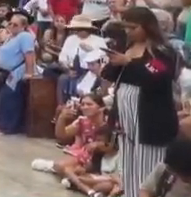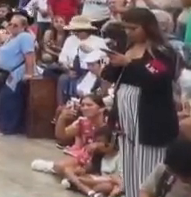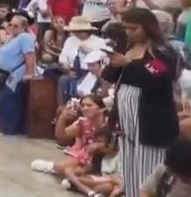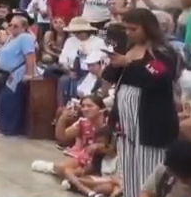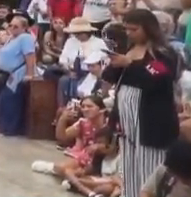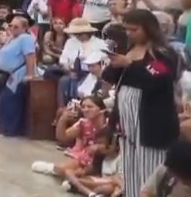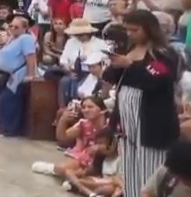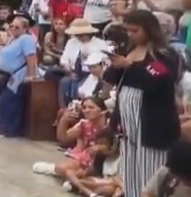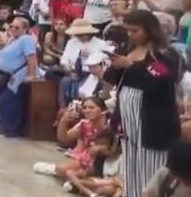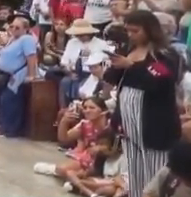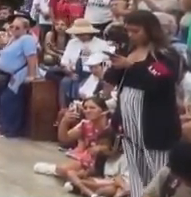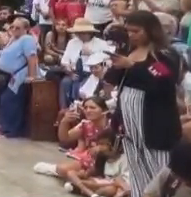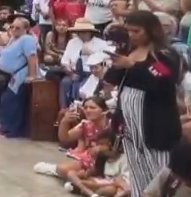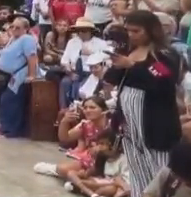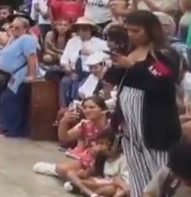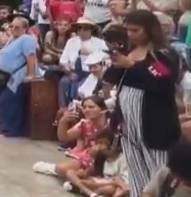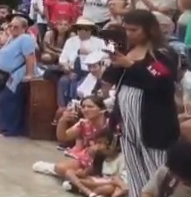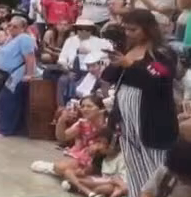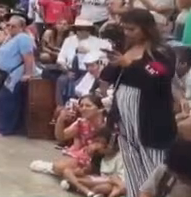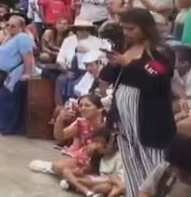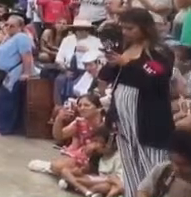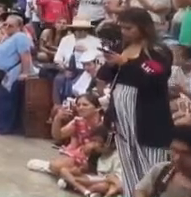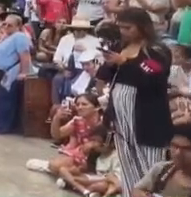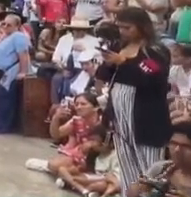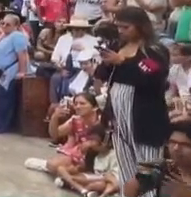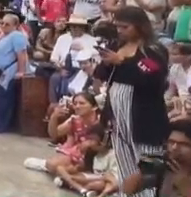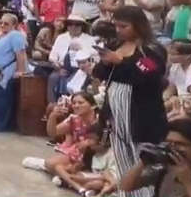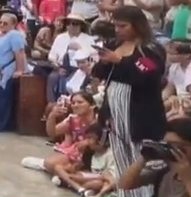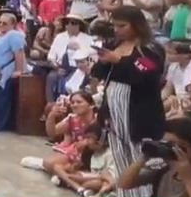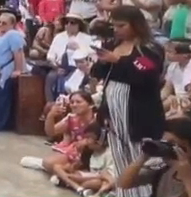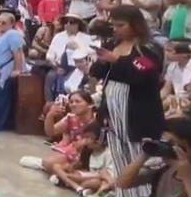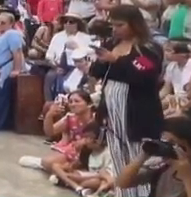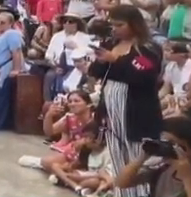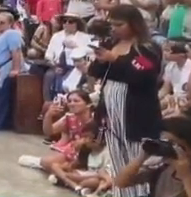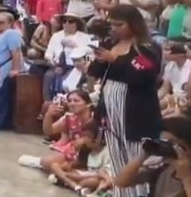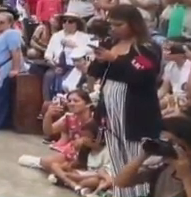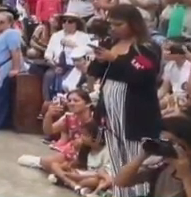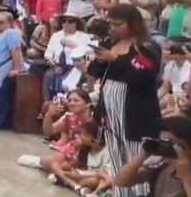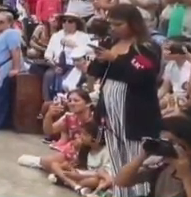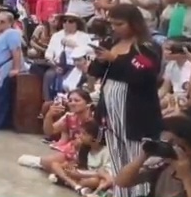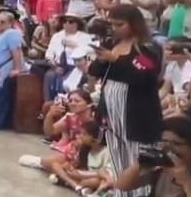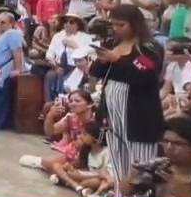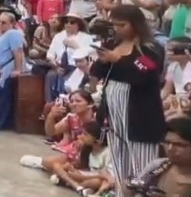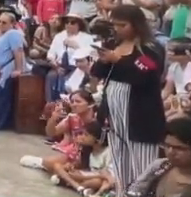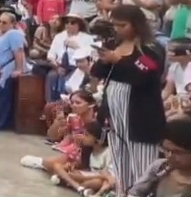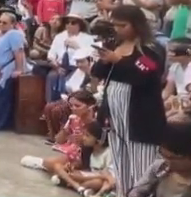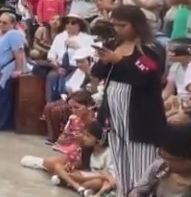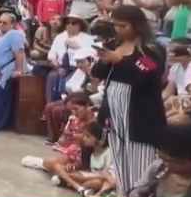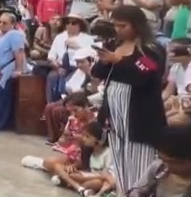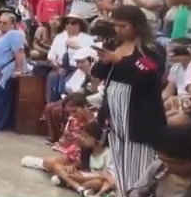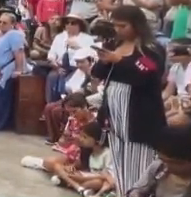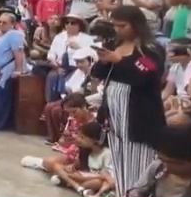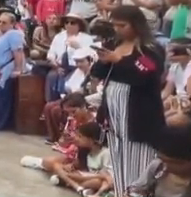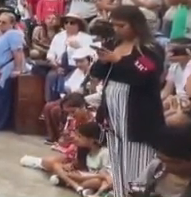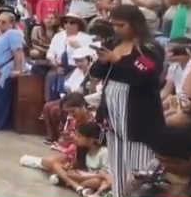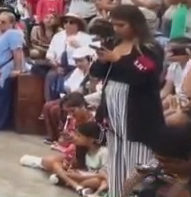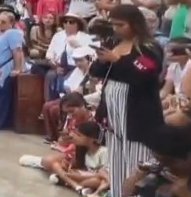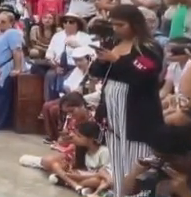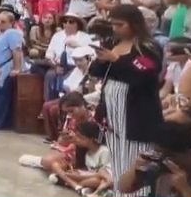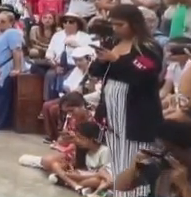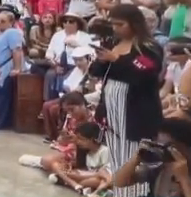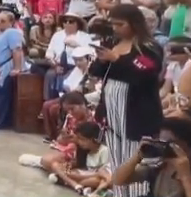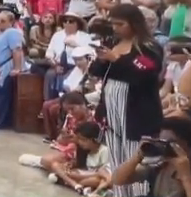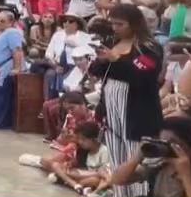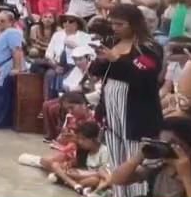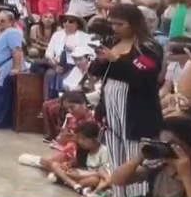arte marcial de rama interna. Rama interna porque ayuda a desarrollar las capacidades mentales a través